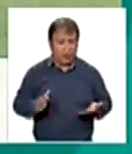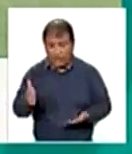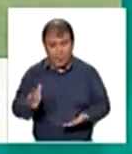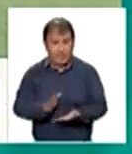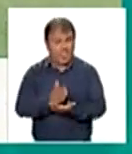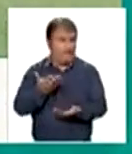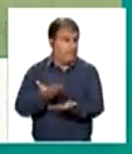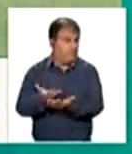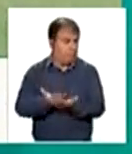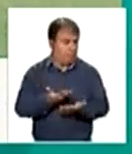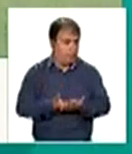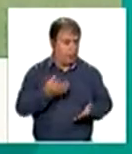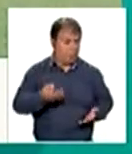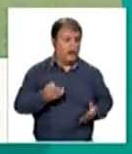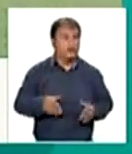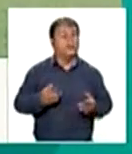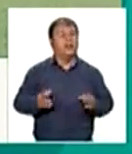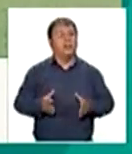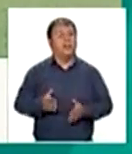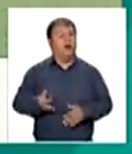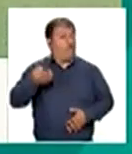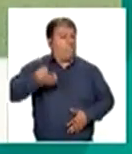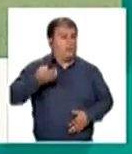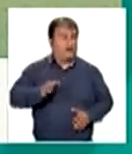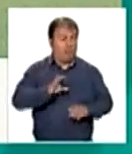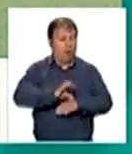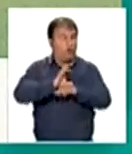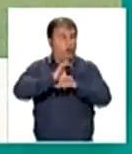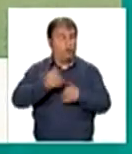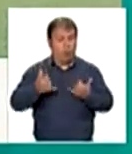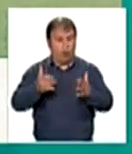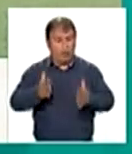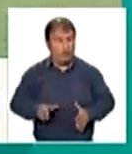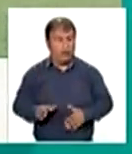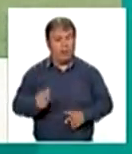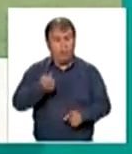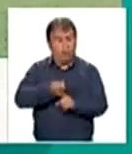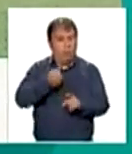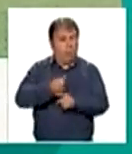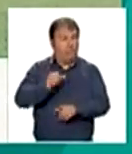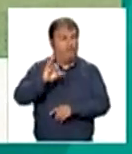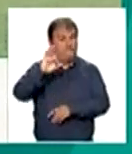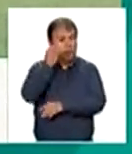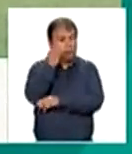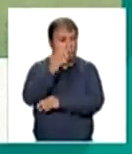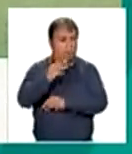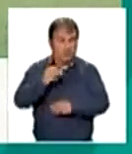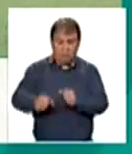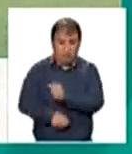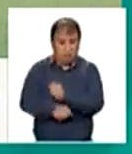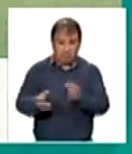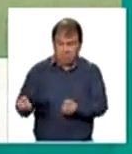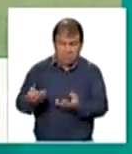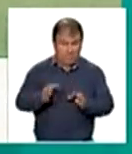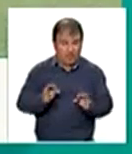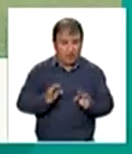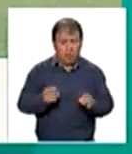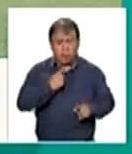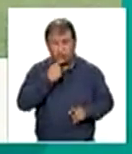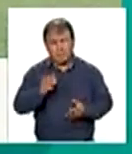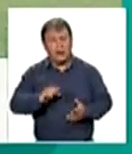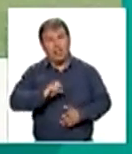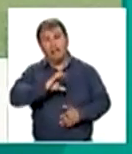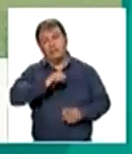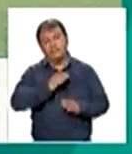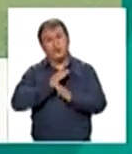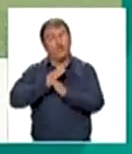de parte de los medios oficiales, ¿no? Llámese club, llámese el jugador o la propia Federación Peruana de Fútbol. Sin embargo, tú me hablabas de la contraprueba o la